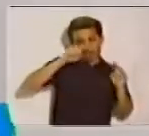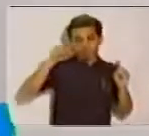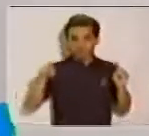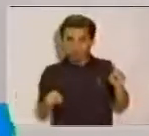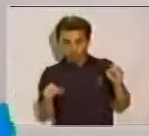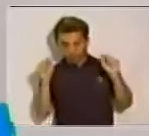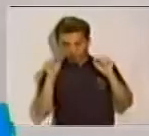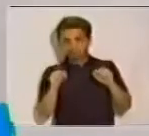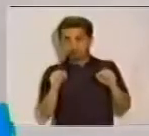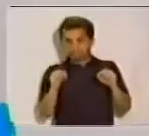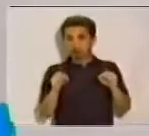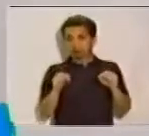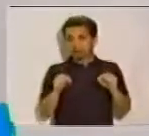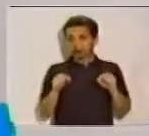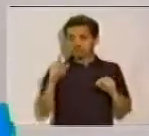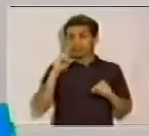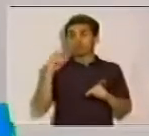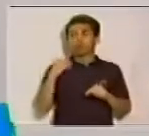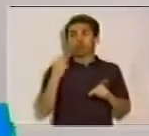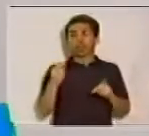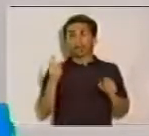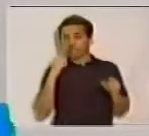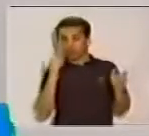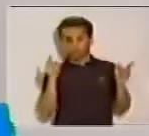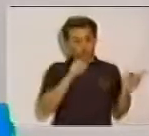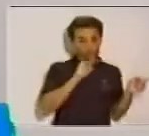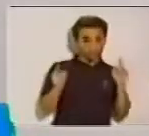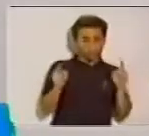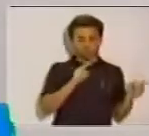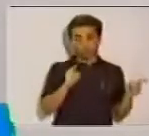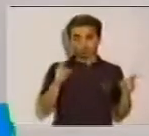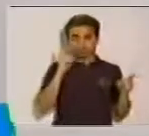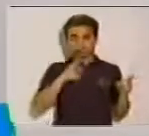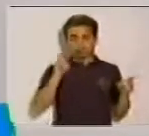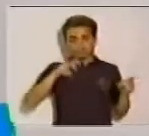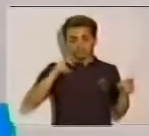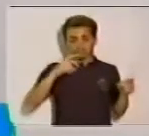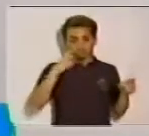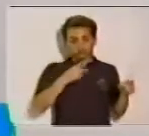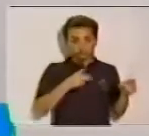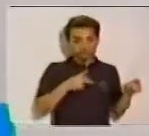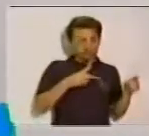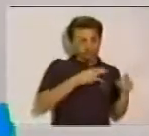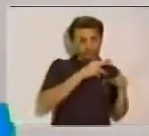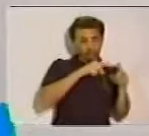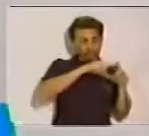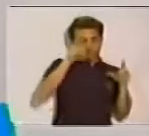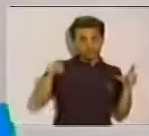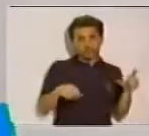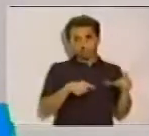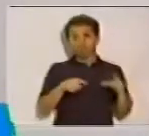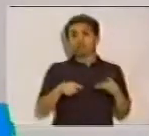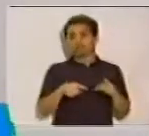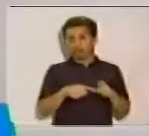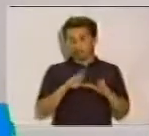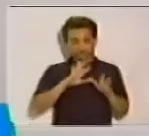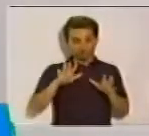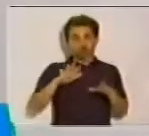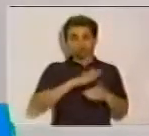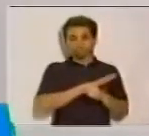aquí. ¿Por qué? Porque me van a servir estos dos puntos donde corta a la circunferencia mayor. Eso es todo lo que